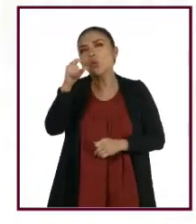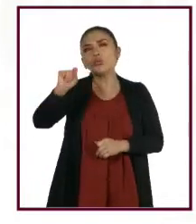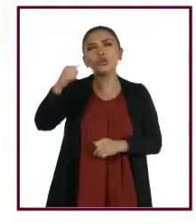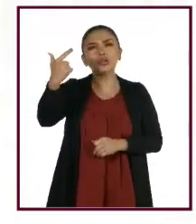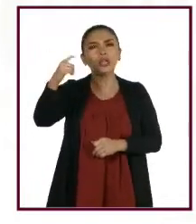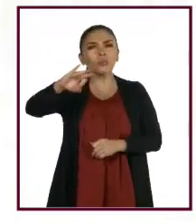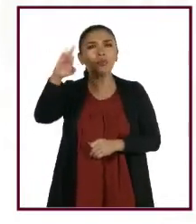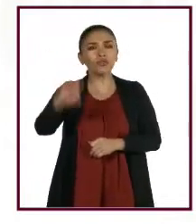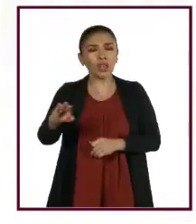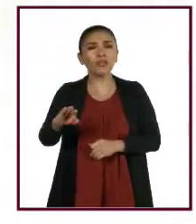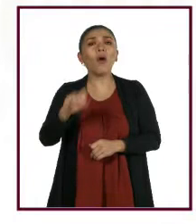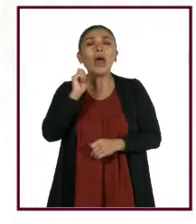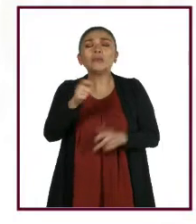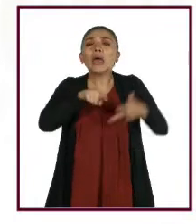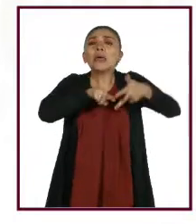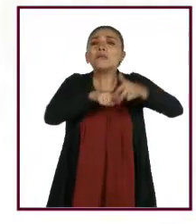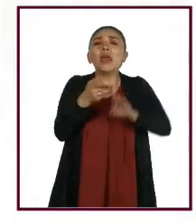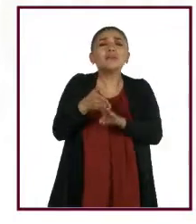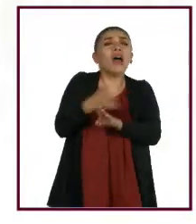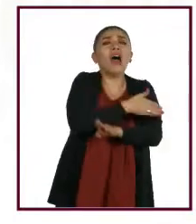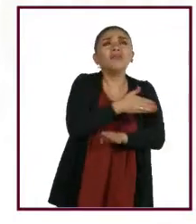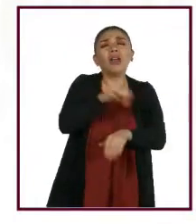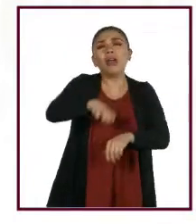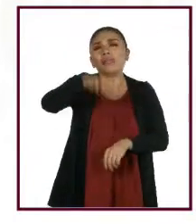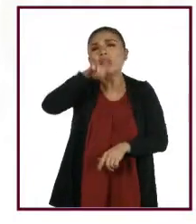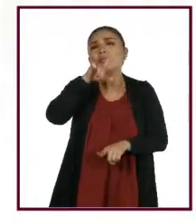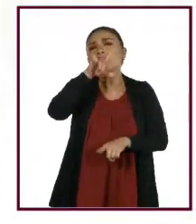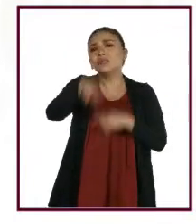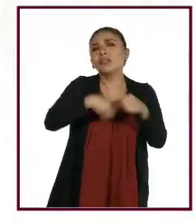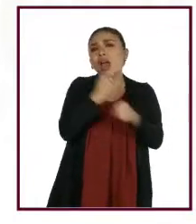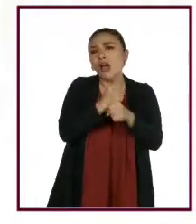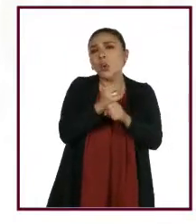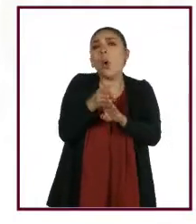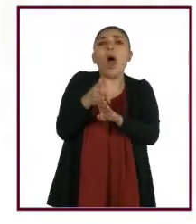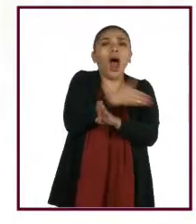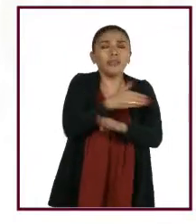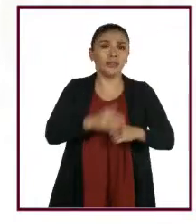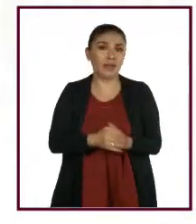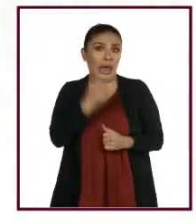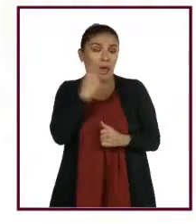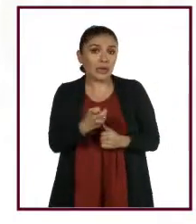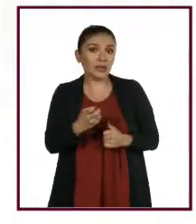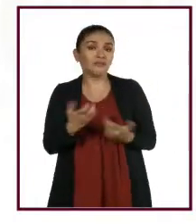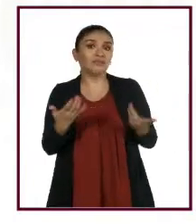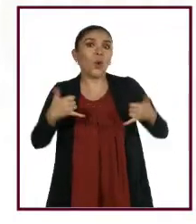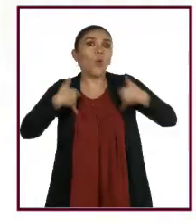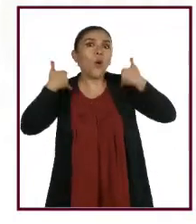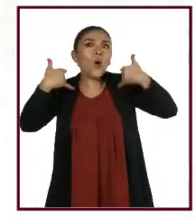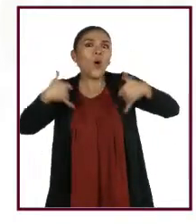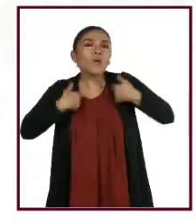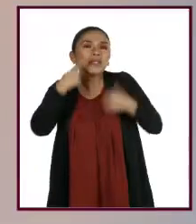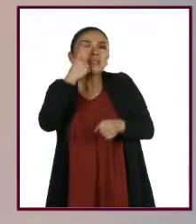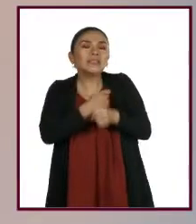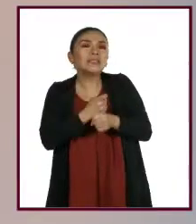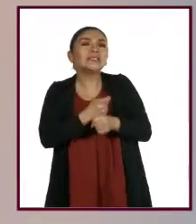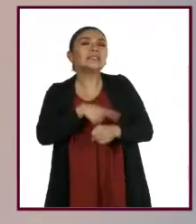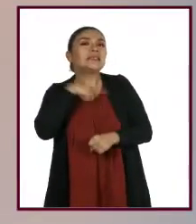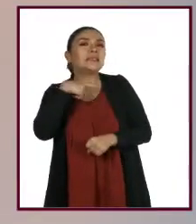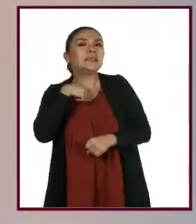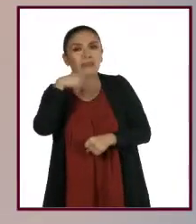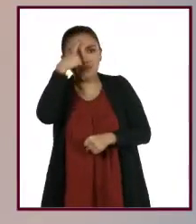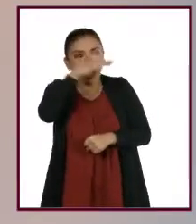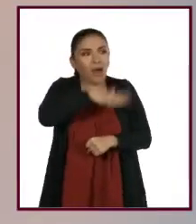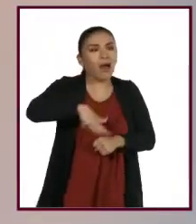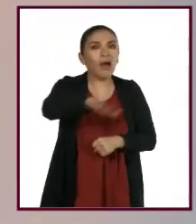71.7% reportó comenzar a los 17 años o menos, siendo un periodo crítico el periodo de la juventud y de la